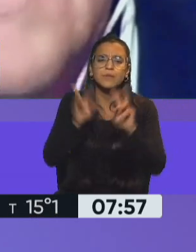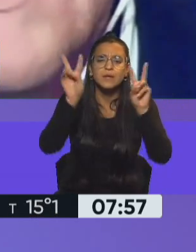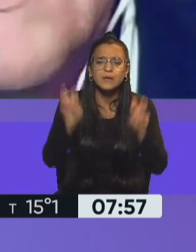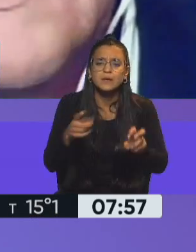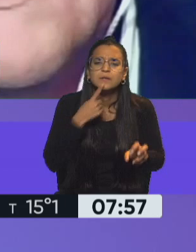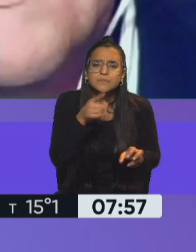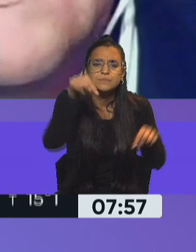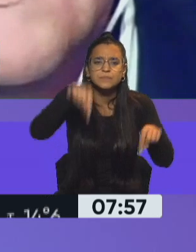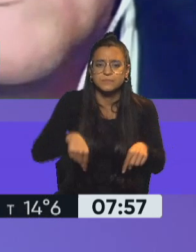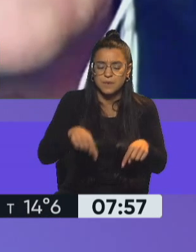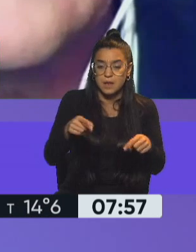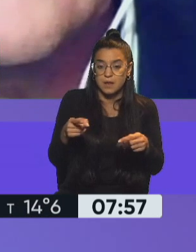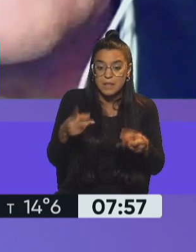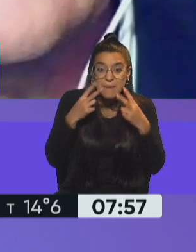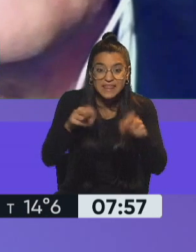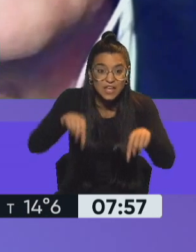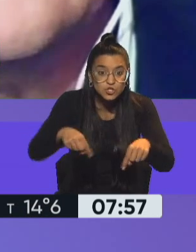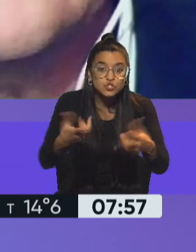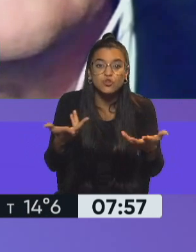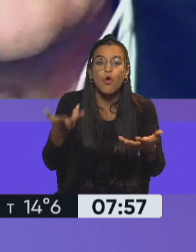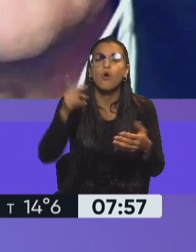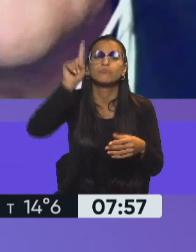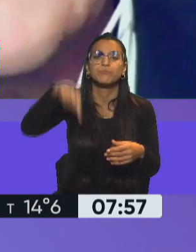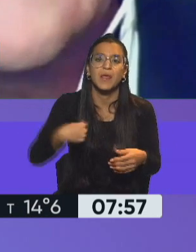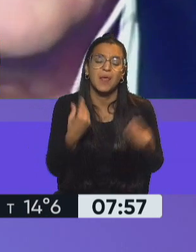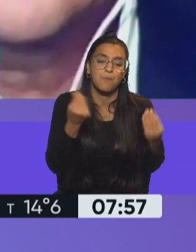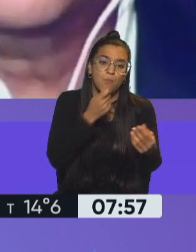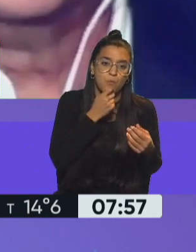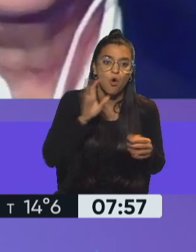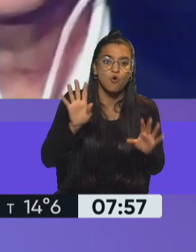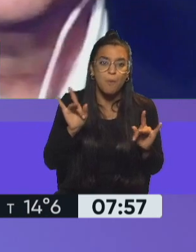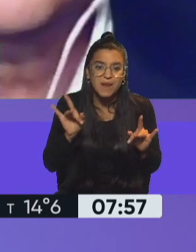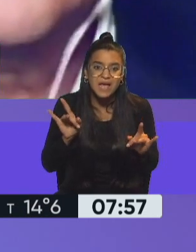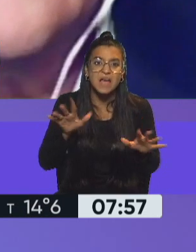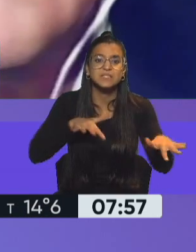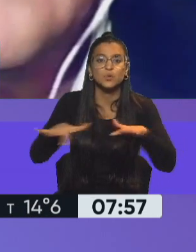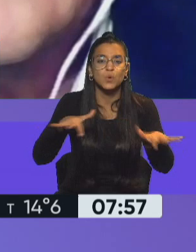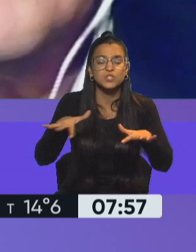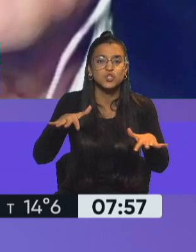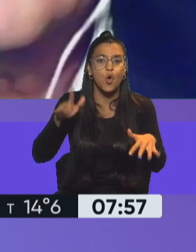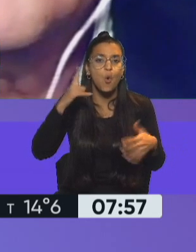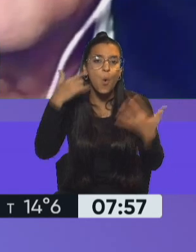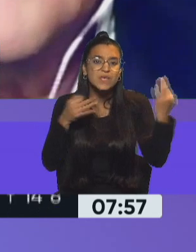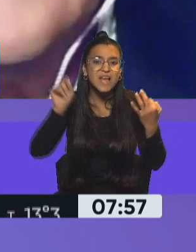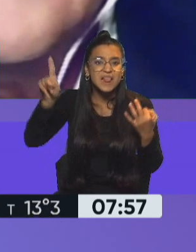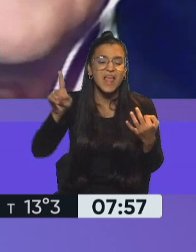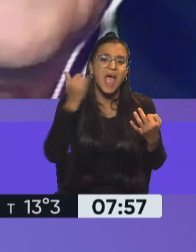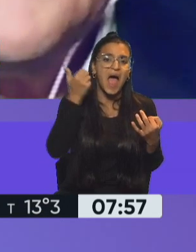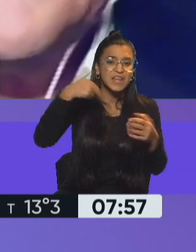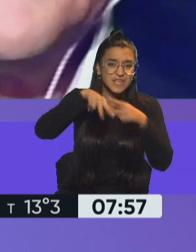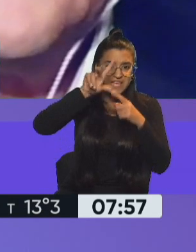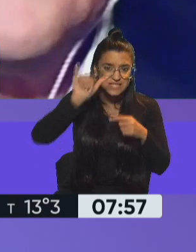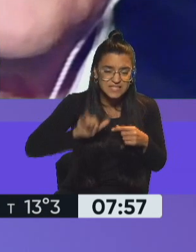¿una intervención en este asunto implica qué cosa, por ejemplo? ¿Que se complicaría la situación judicial de Áñez, entre otras cosas? Y